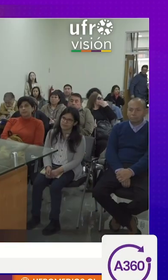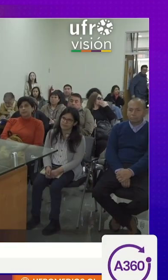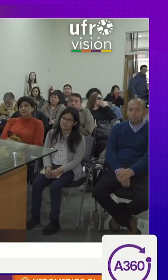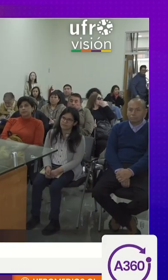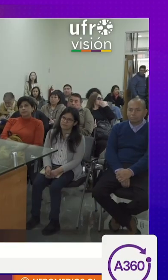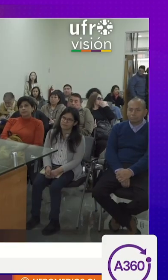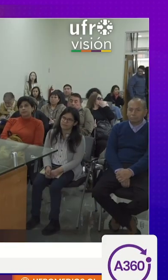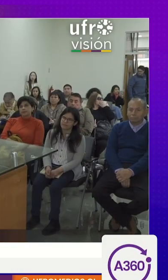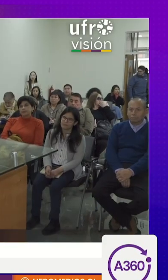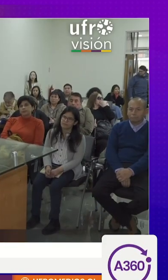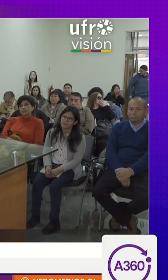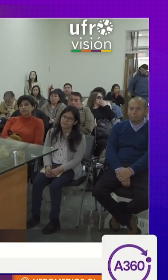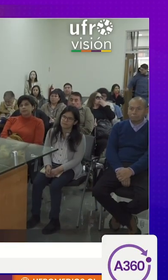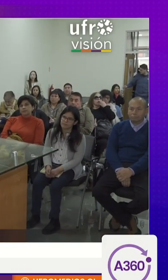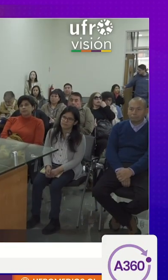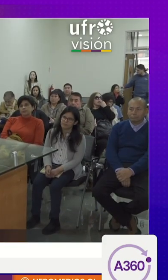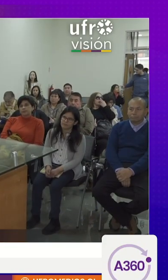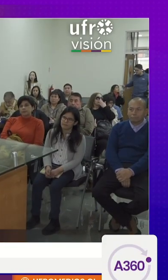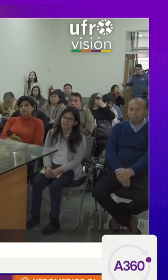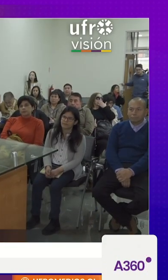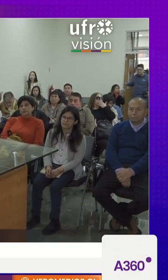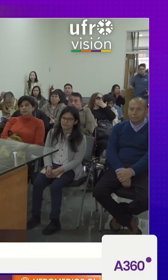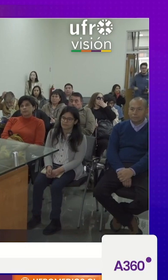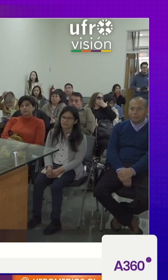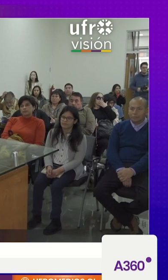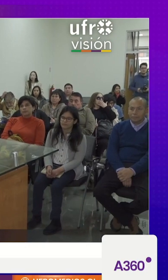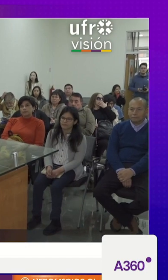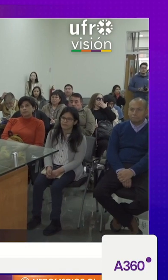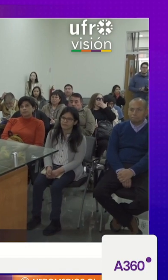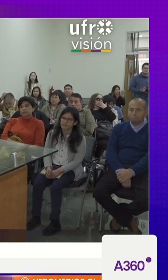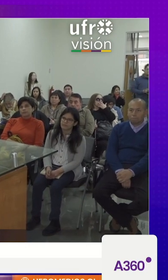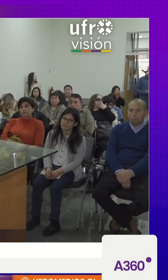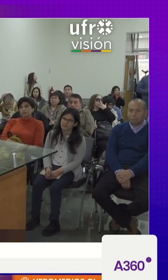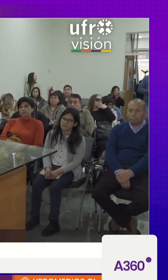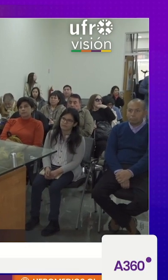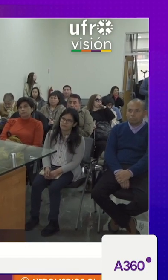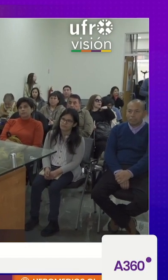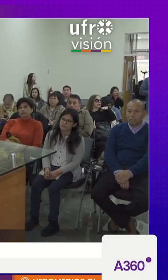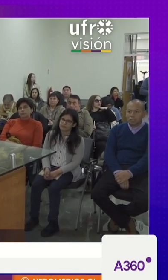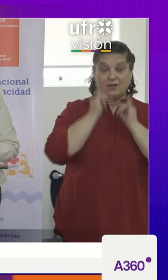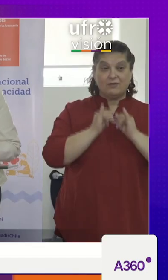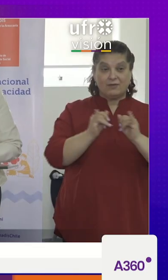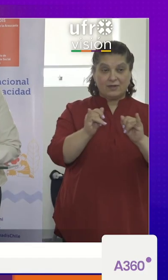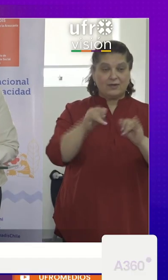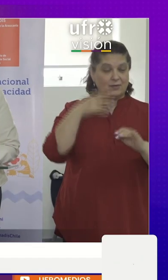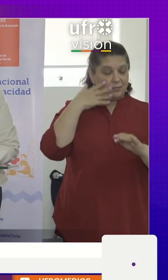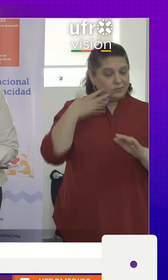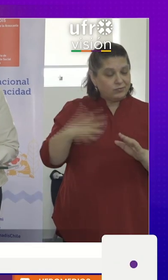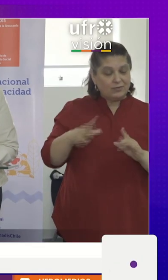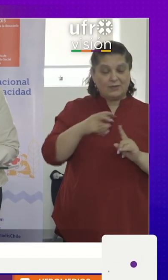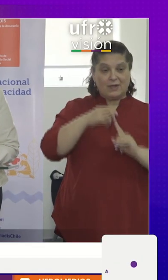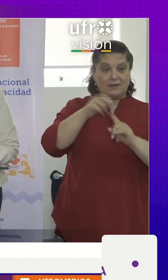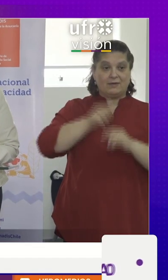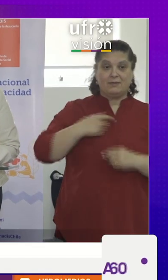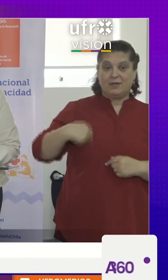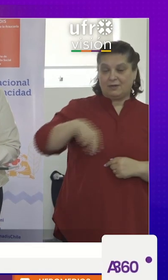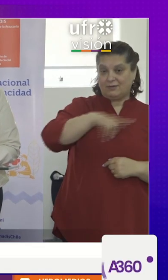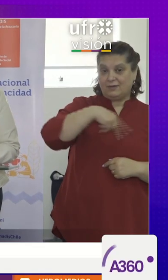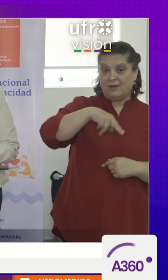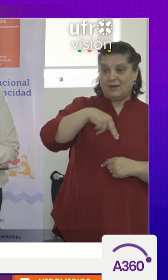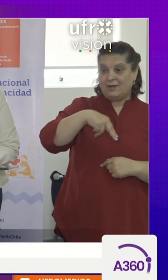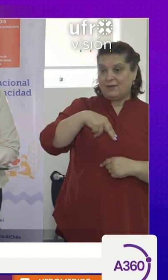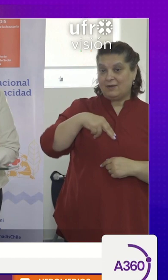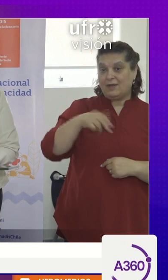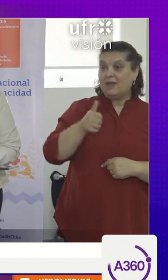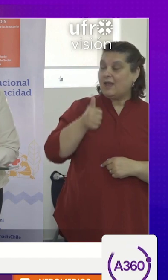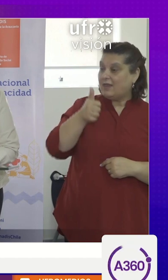son las personas con discapacidad. Ahora, por ende, si la familia se avergüenza, con mayor razón